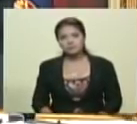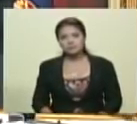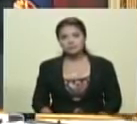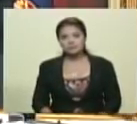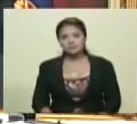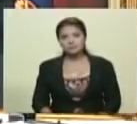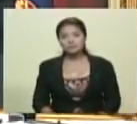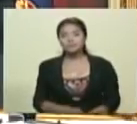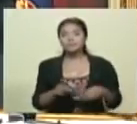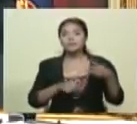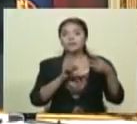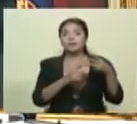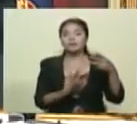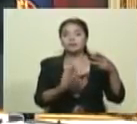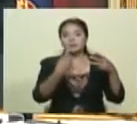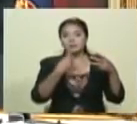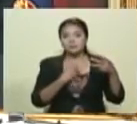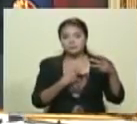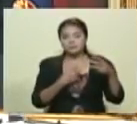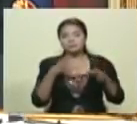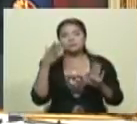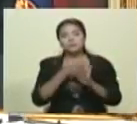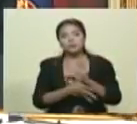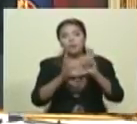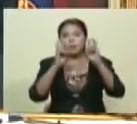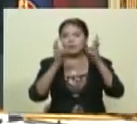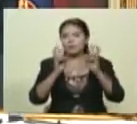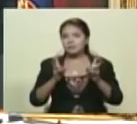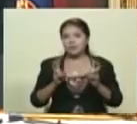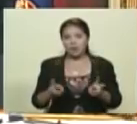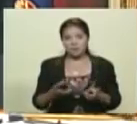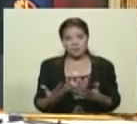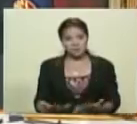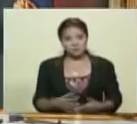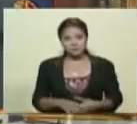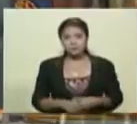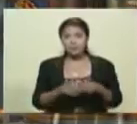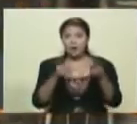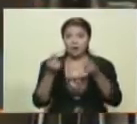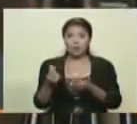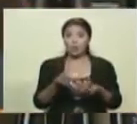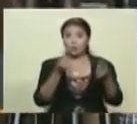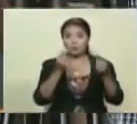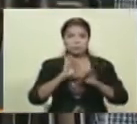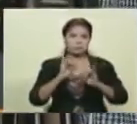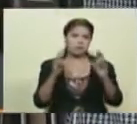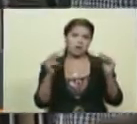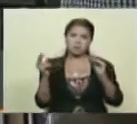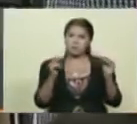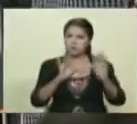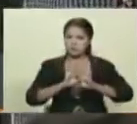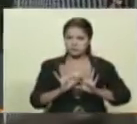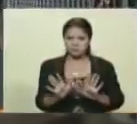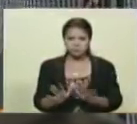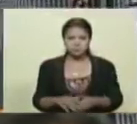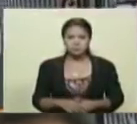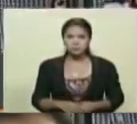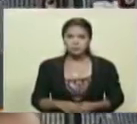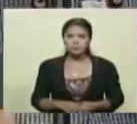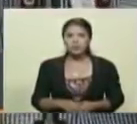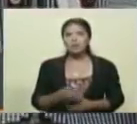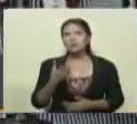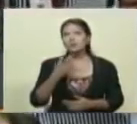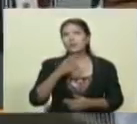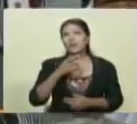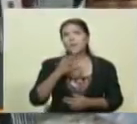La tercera pregunta, sobre los temas económicos, bueno, ya hemos hablado. Yo prefiero la acción